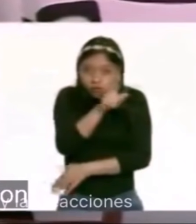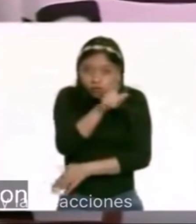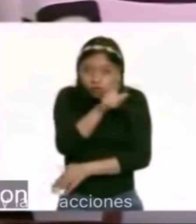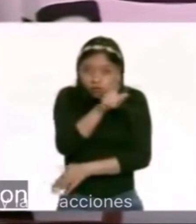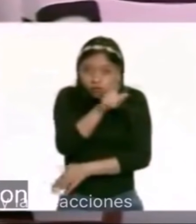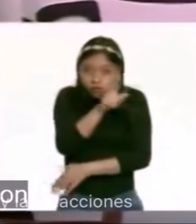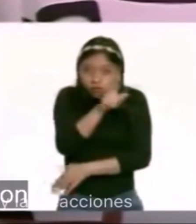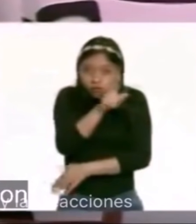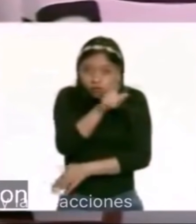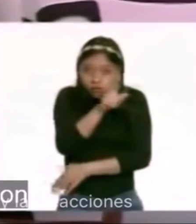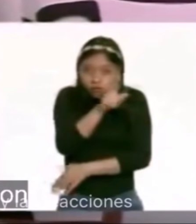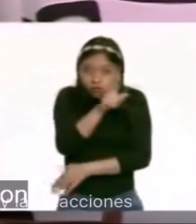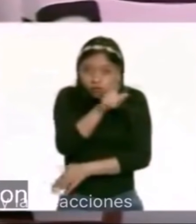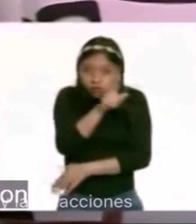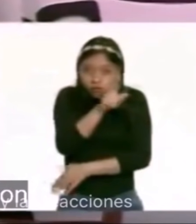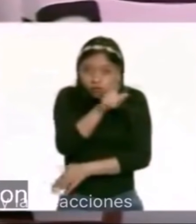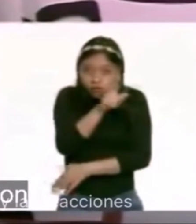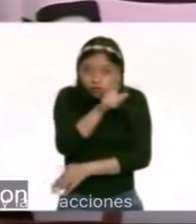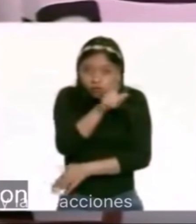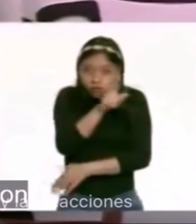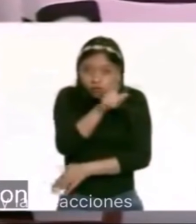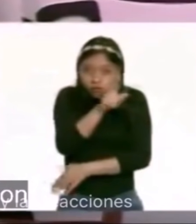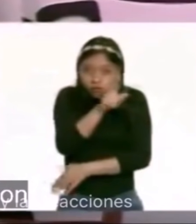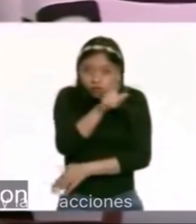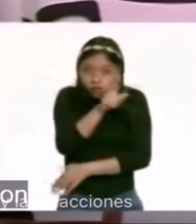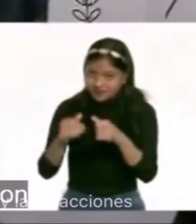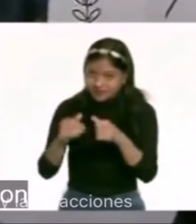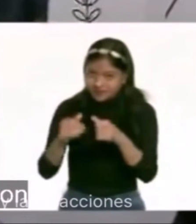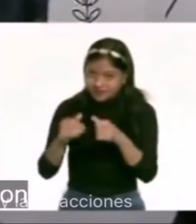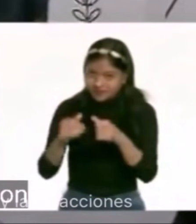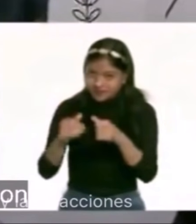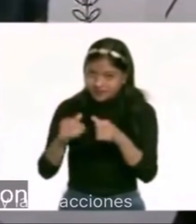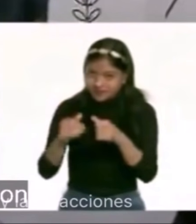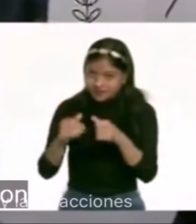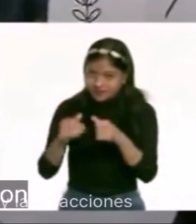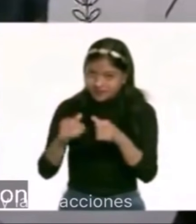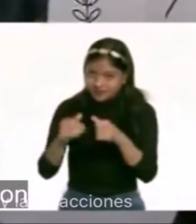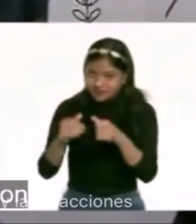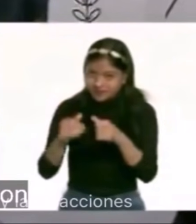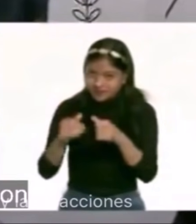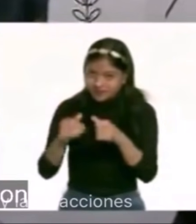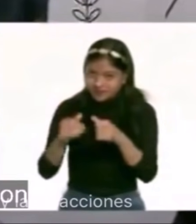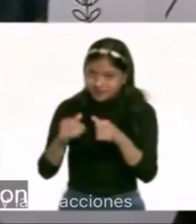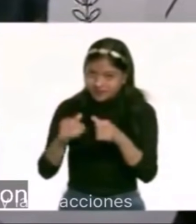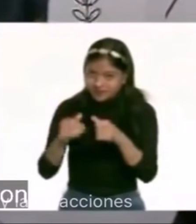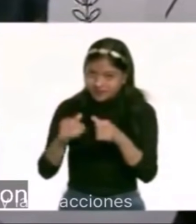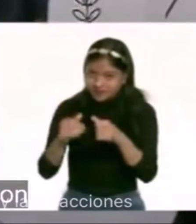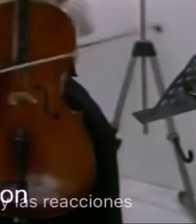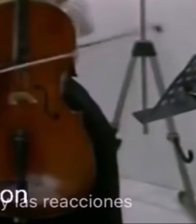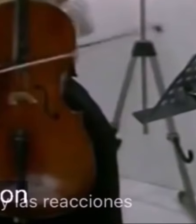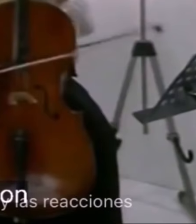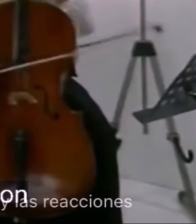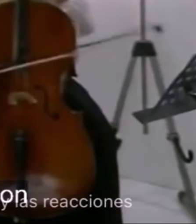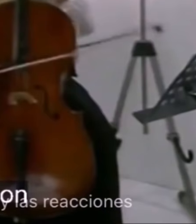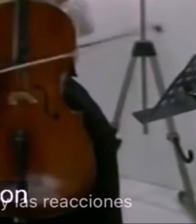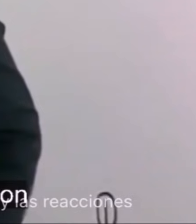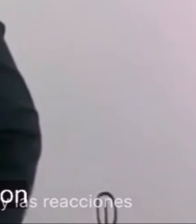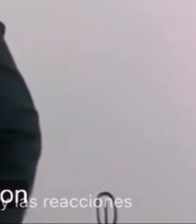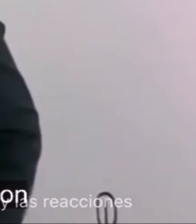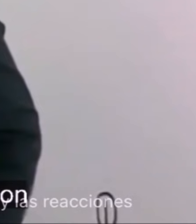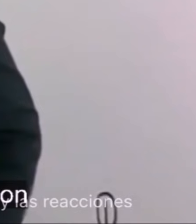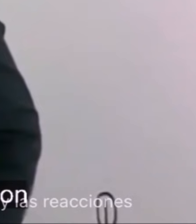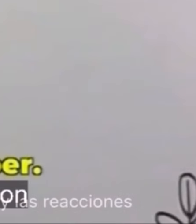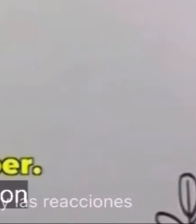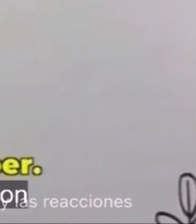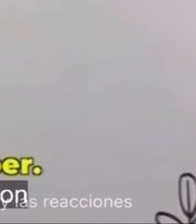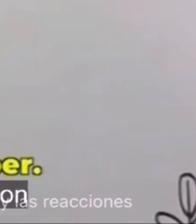óperas tan divertidas y representan una parte de la ópera que aún le compuso la canción y quiere cantar se la quiere escucharla y le